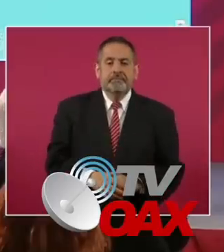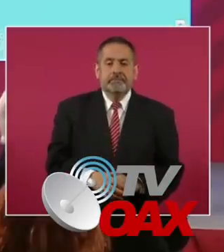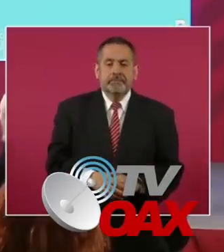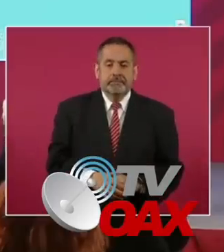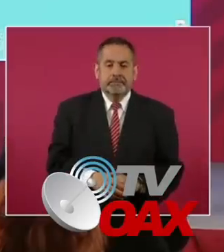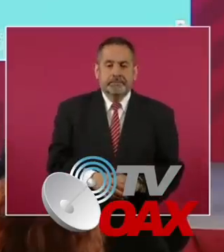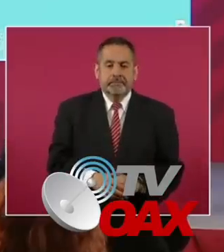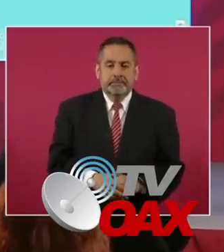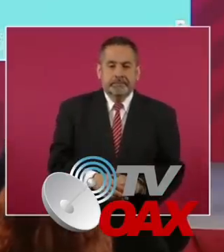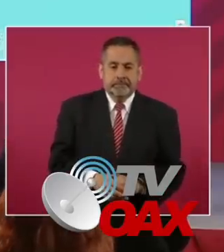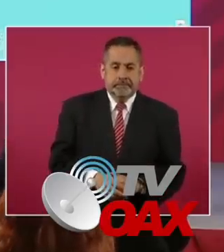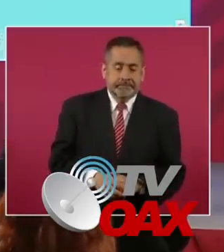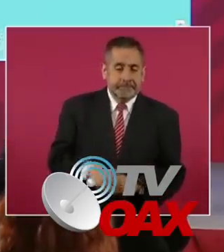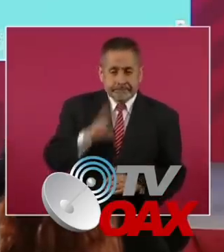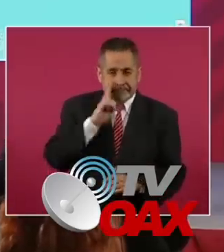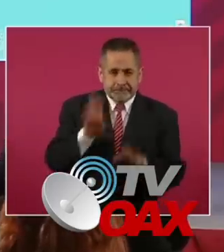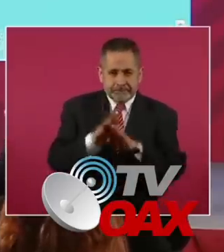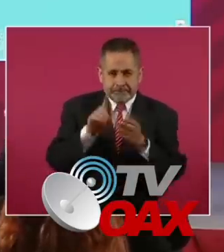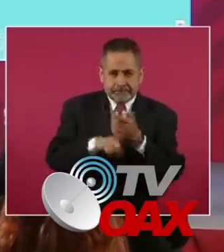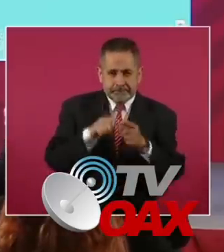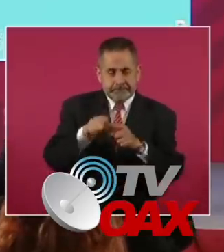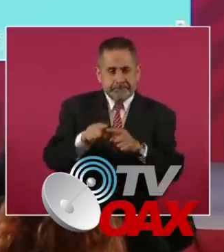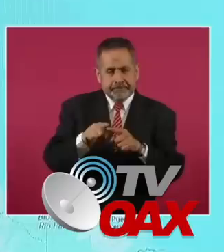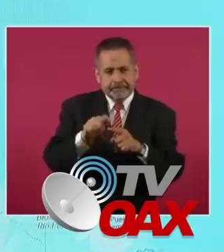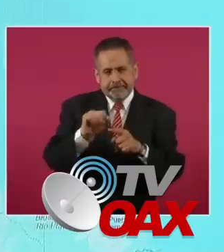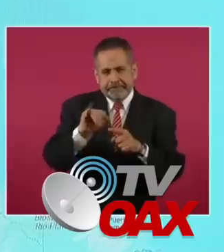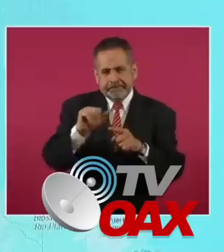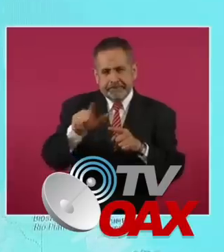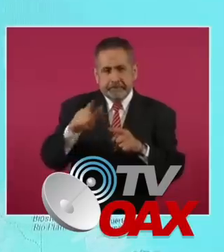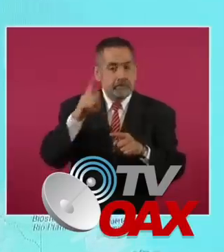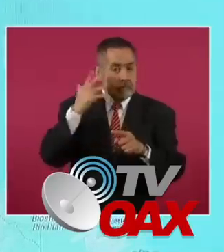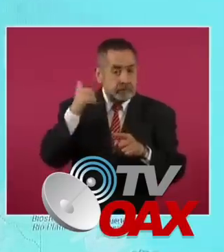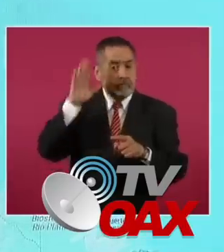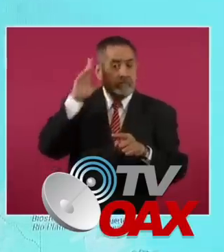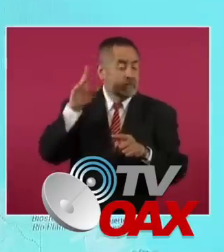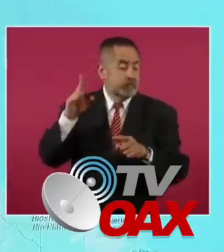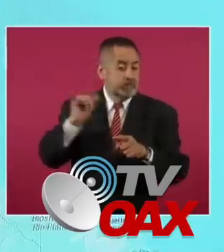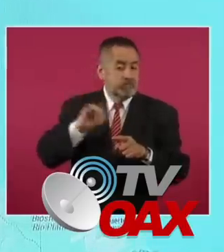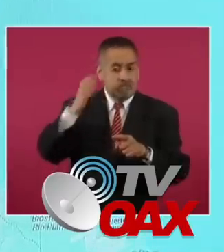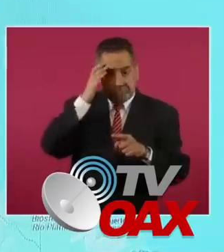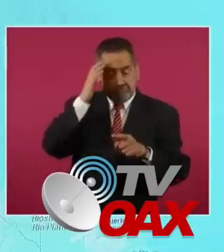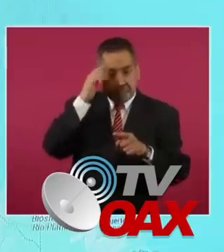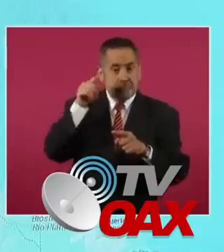Sisal está aquí. Aquí está Sisal. Era famosísimo Sisal antes.